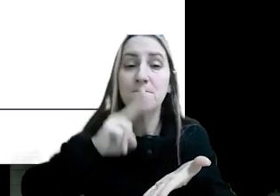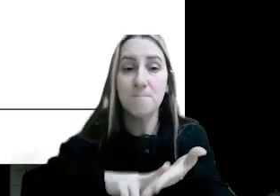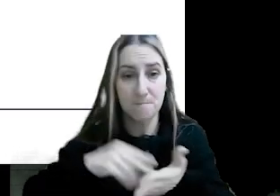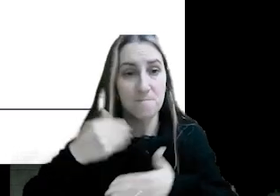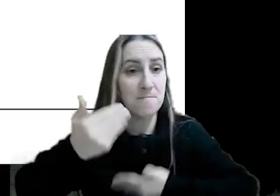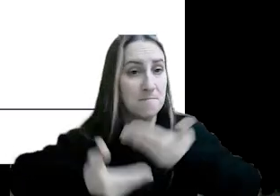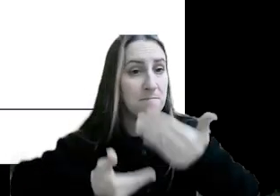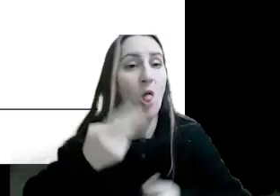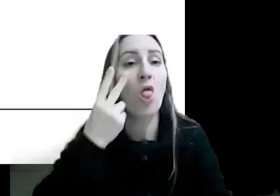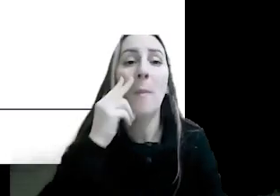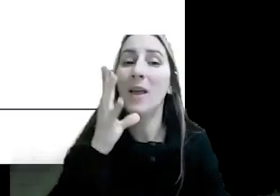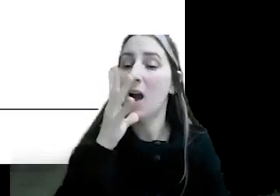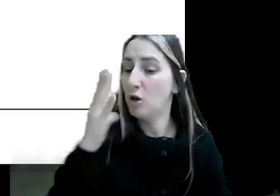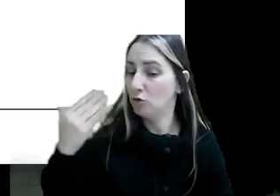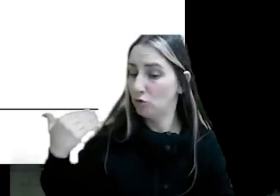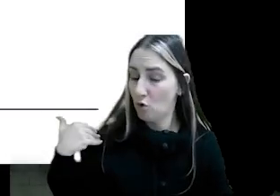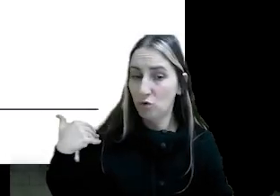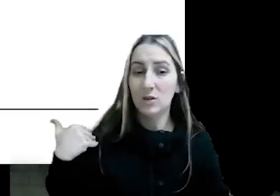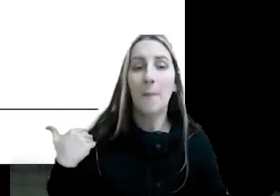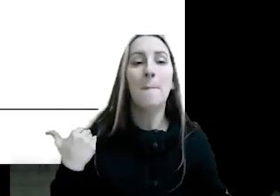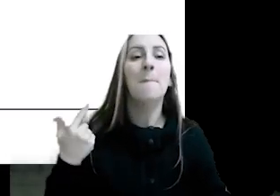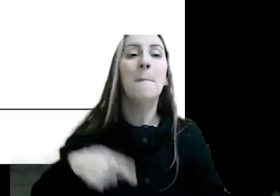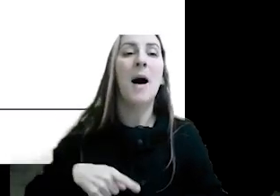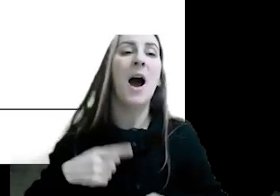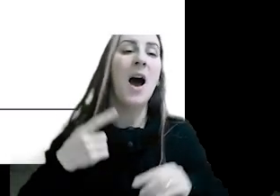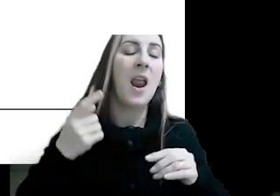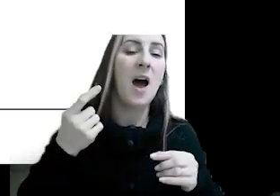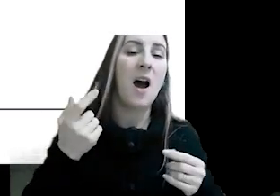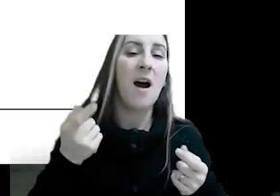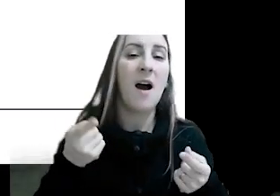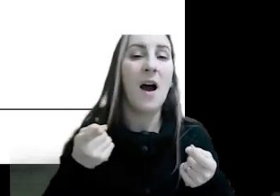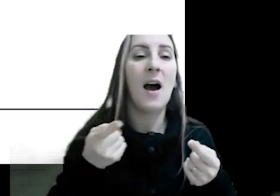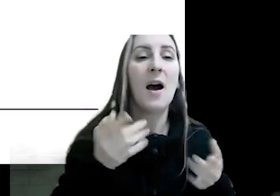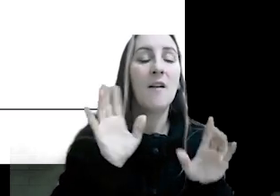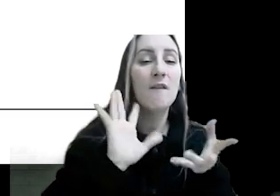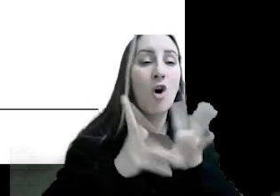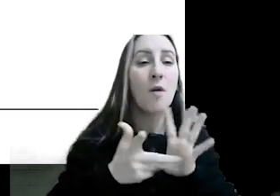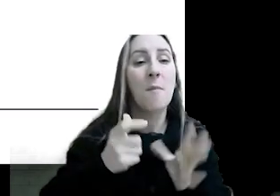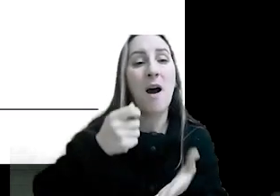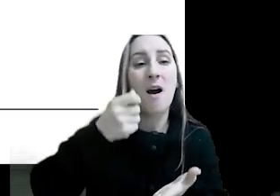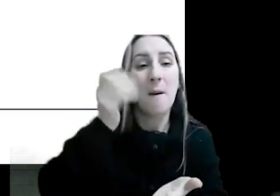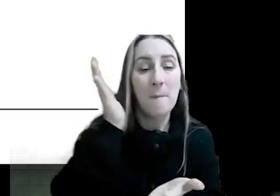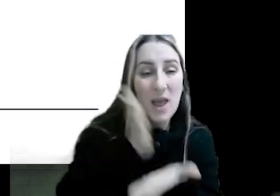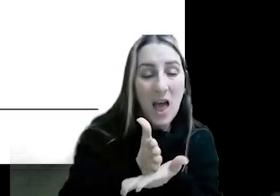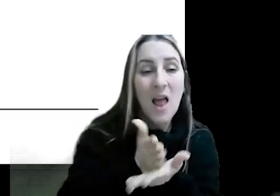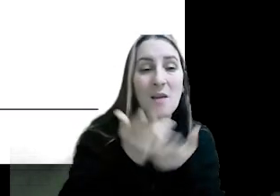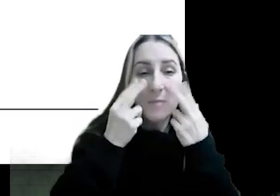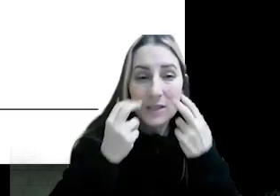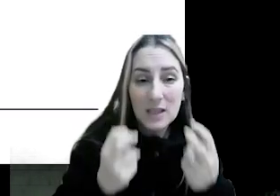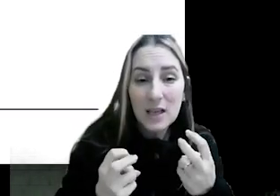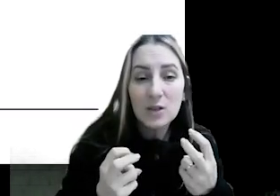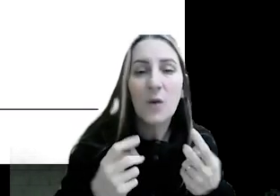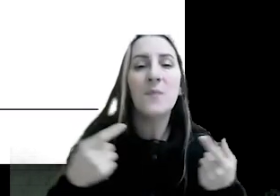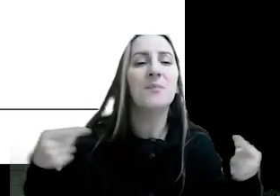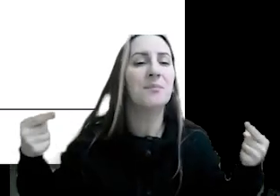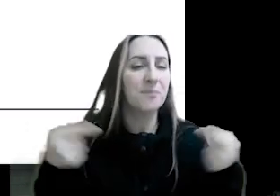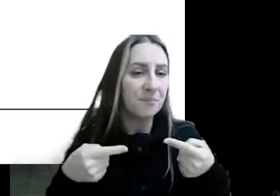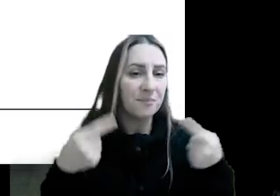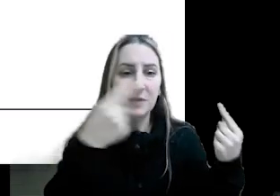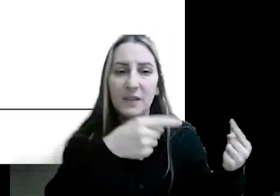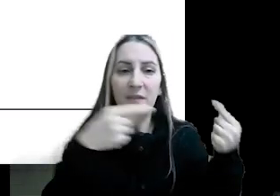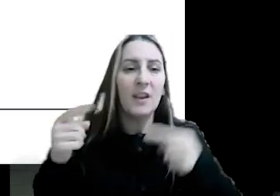el año 2014, a los fines de la configuración del tipo penal bajo estudio, debe distinguirse entre aquellas correspondientes al ejercicio